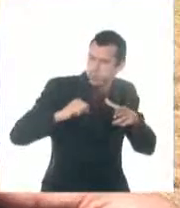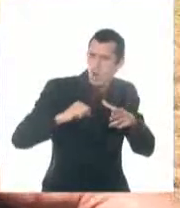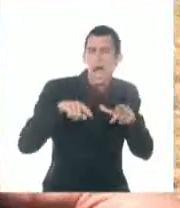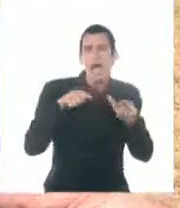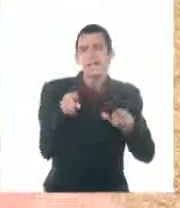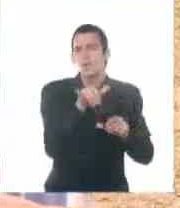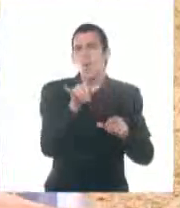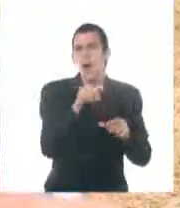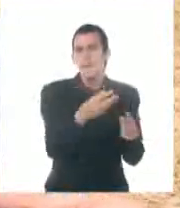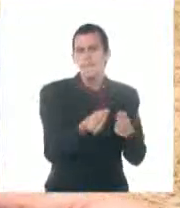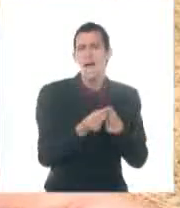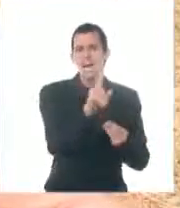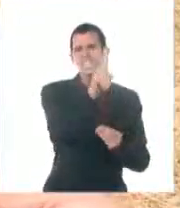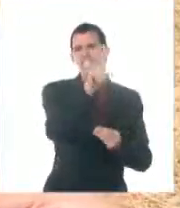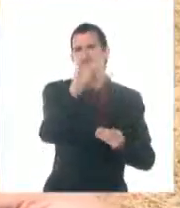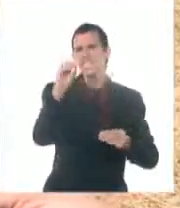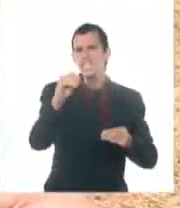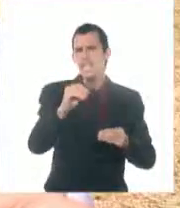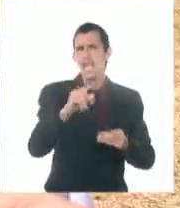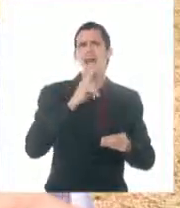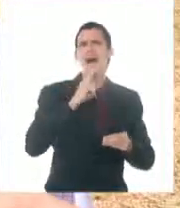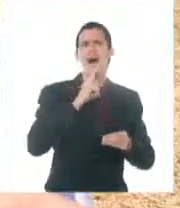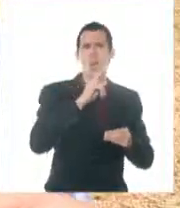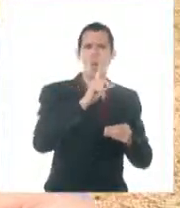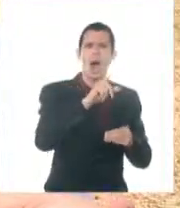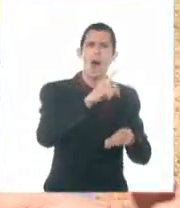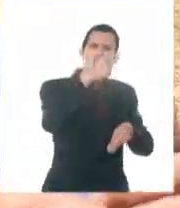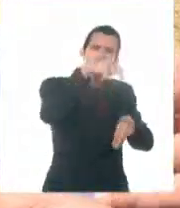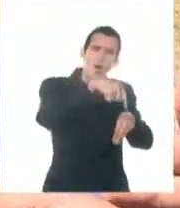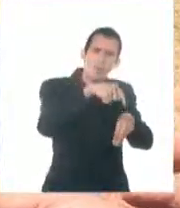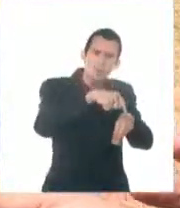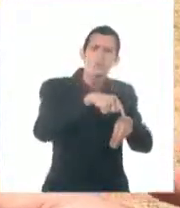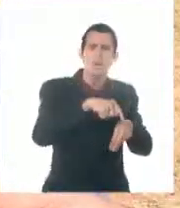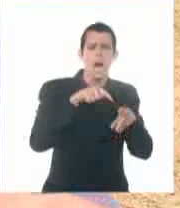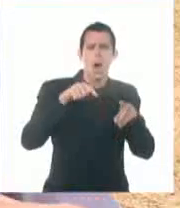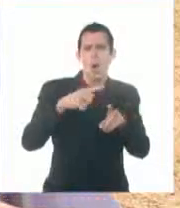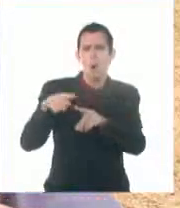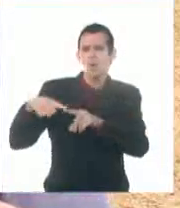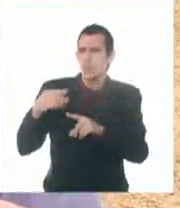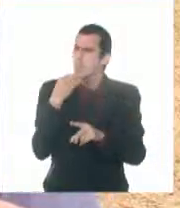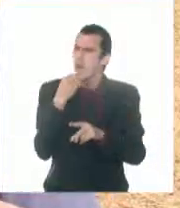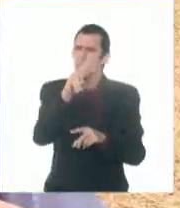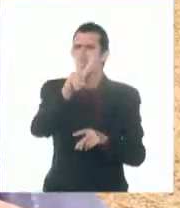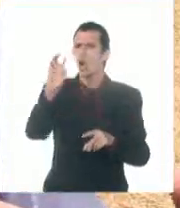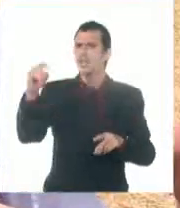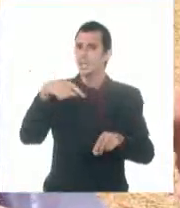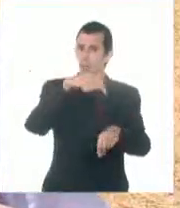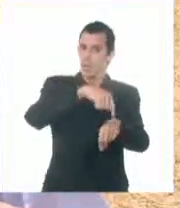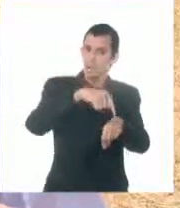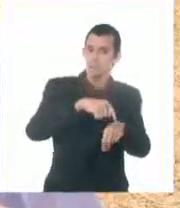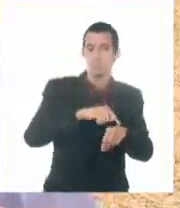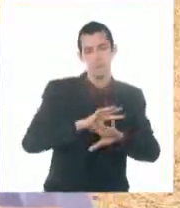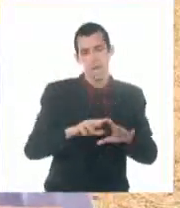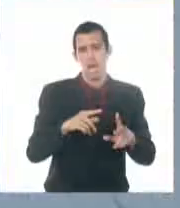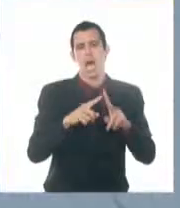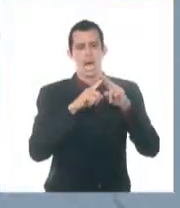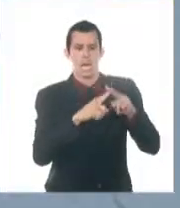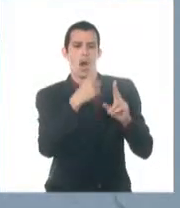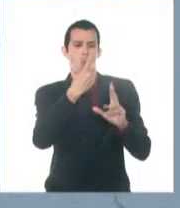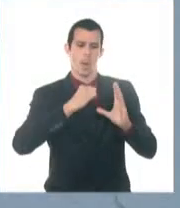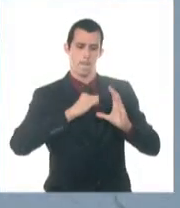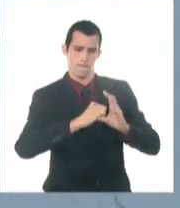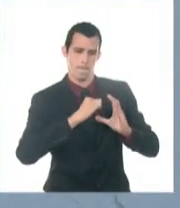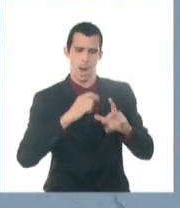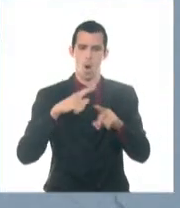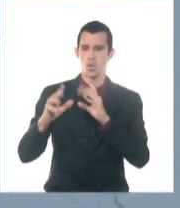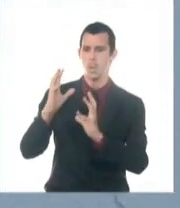una bomba que está en el pozo 4, que está lista, y recuperamos un motor. Y ahora mismo se está terminando en la Unión